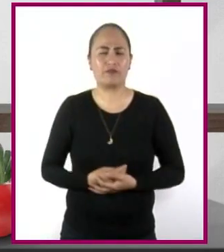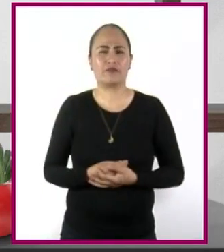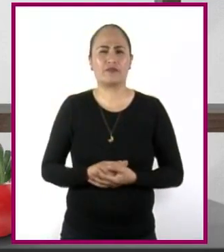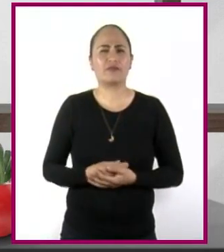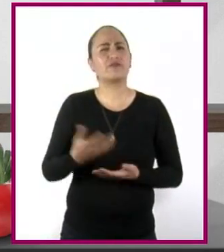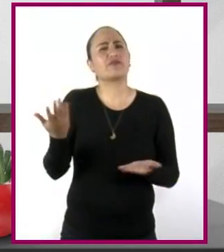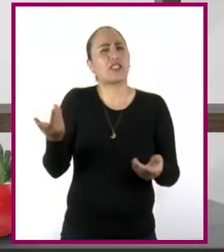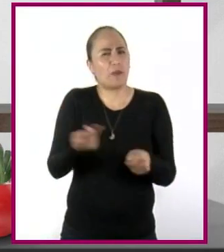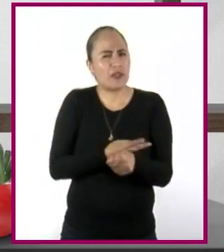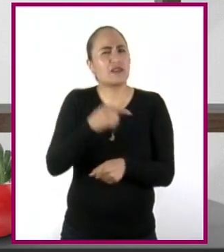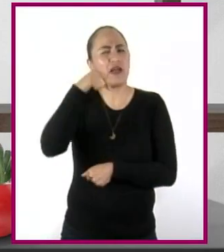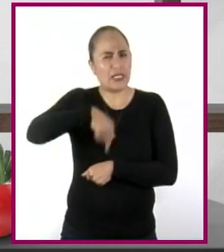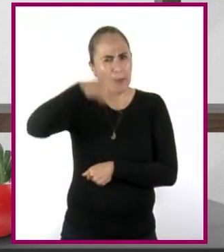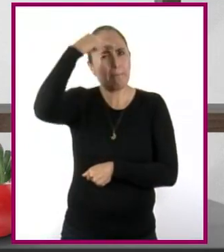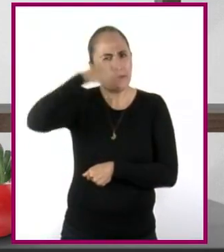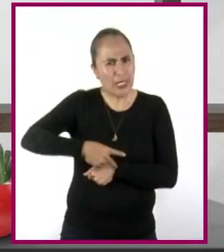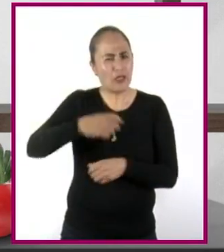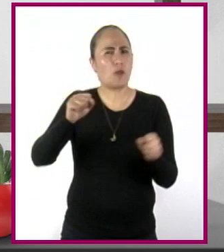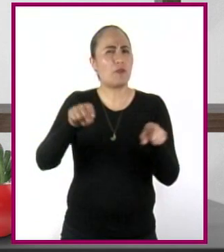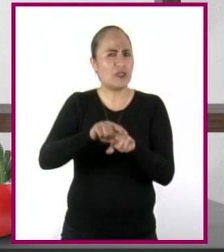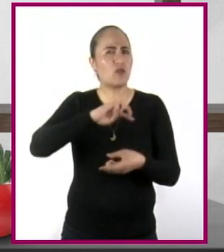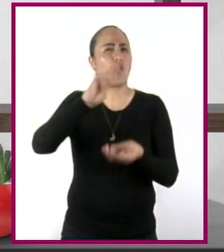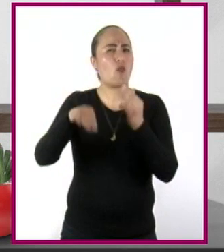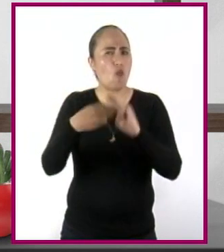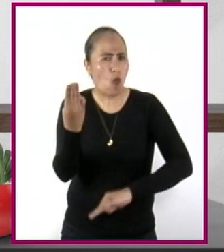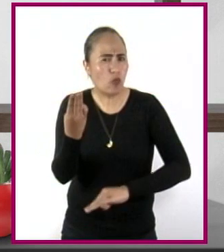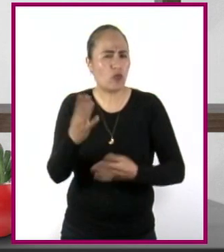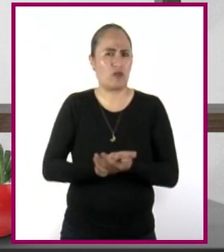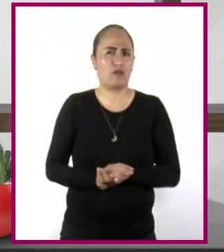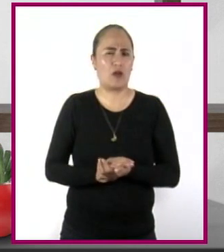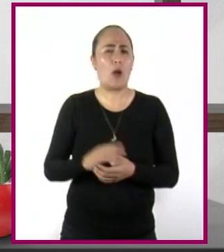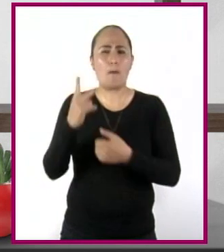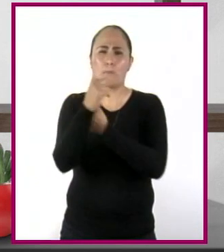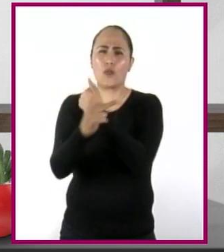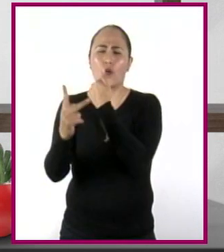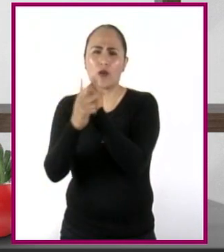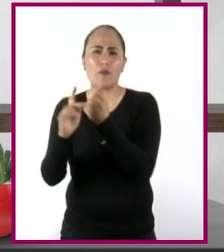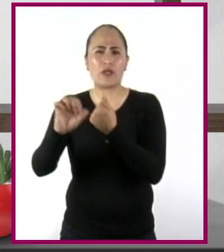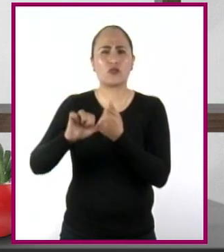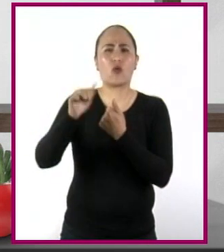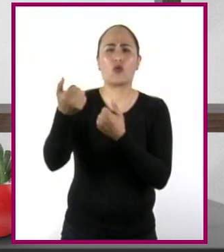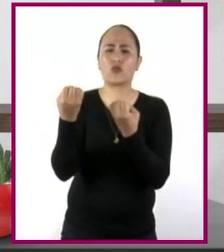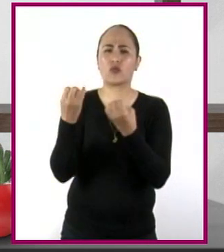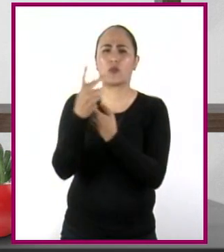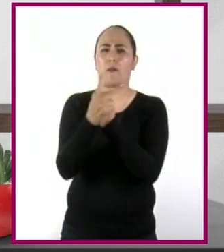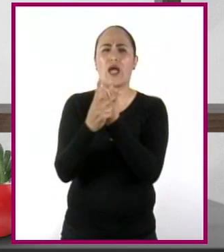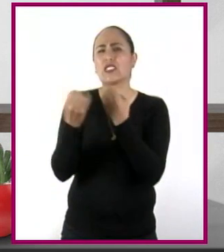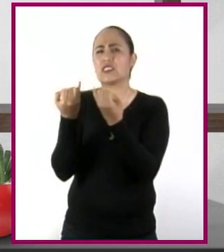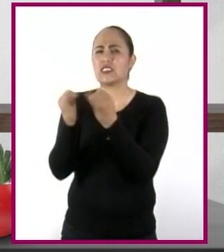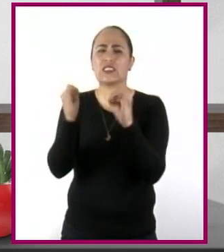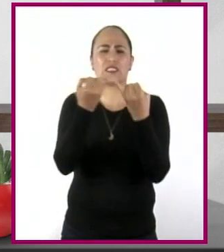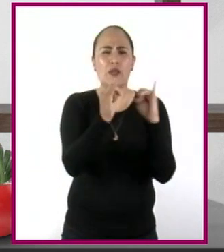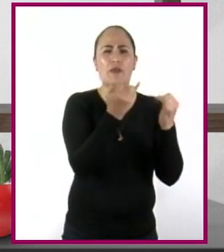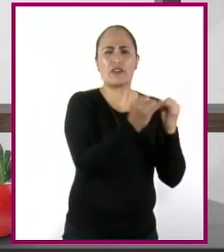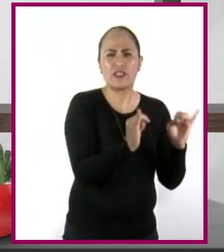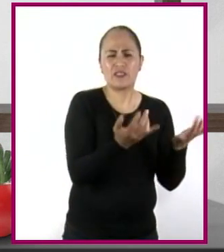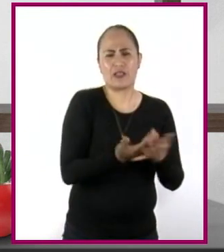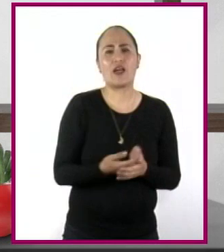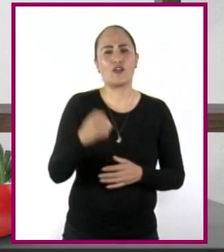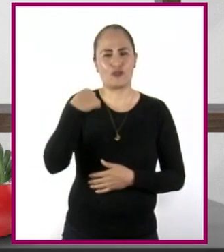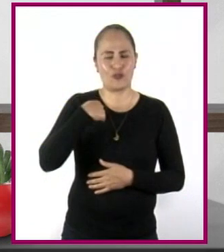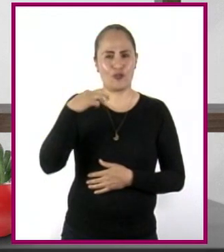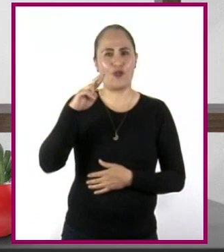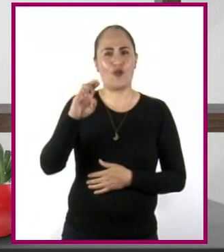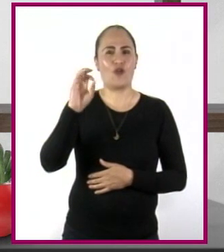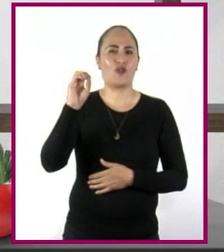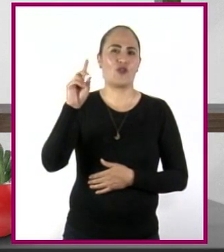mientras tanto en México y el mundo? ¿Cuáles eran los problemas de las naciones que se habían independizado al comenzar el siglo? Soy Rodrigo Hidalgo y